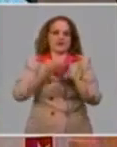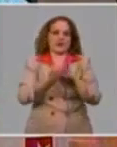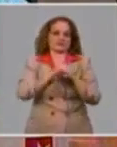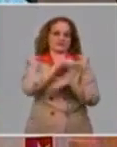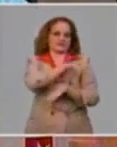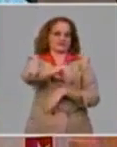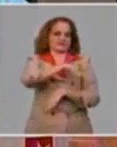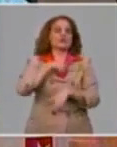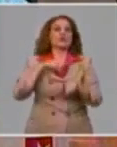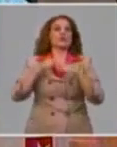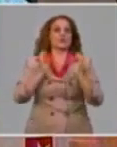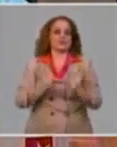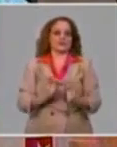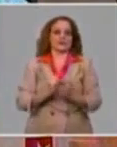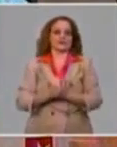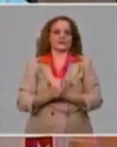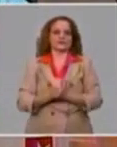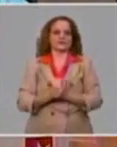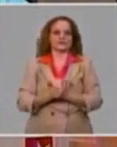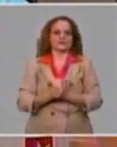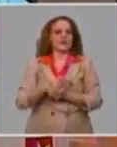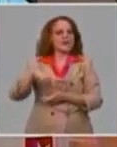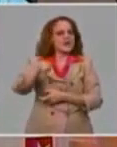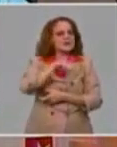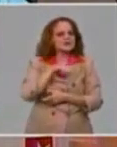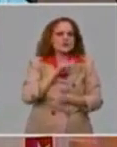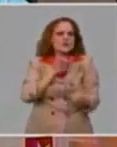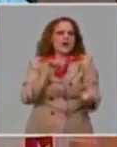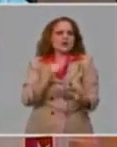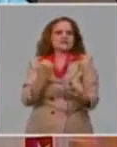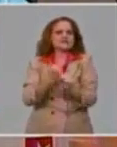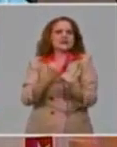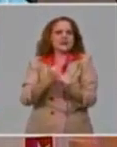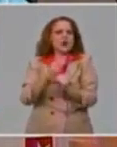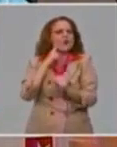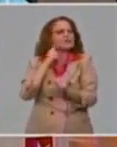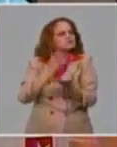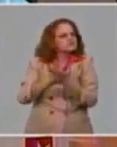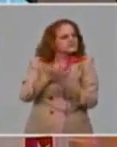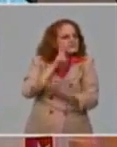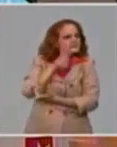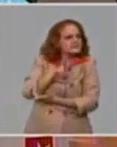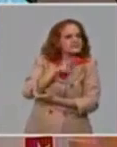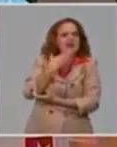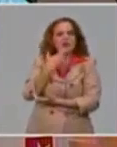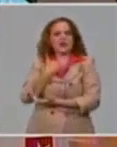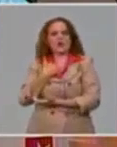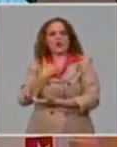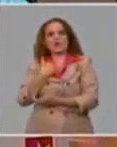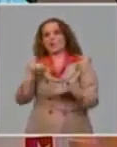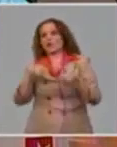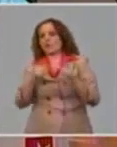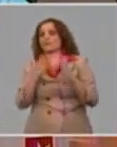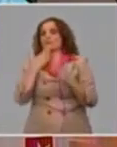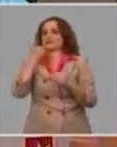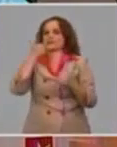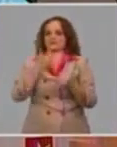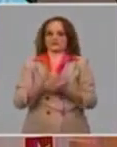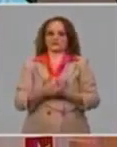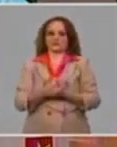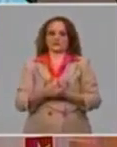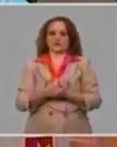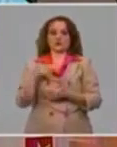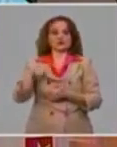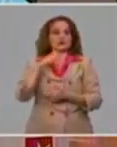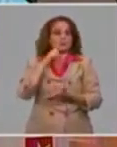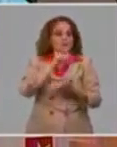Esta es una tarea que nosotros le estamos dando seguimiento, porque realmente tuvimos que trabajarla, hacerla, controlarla,